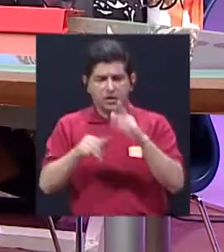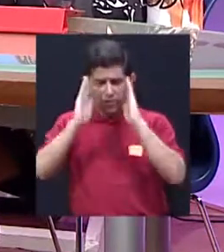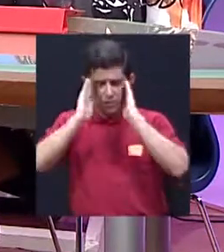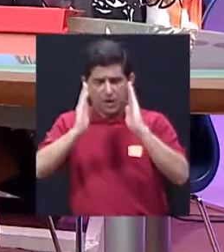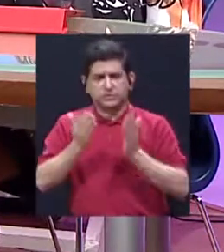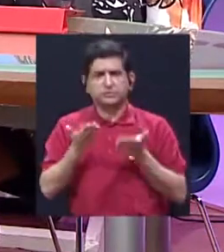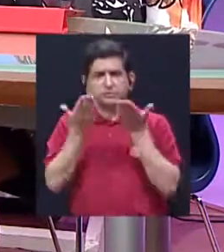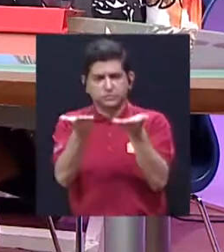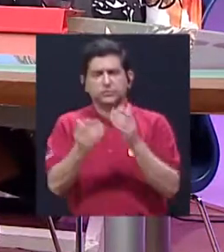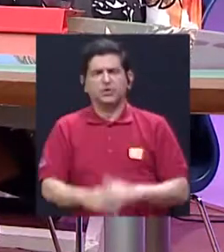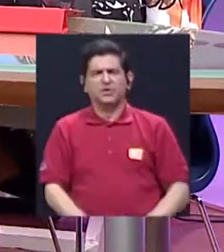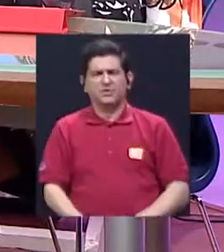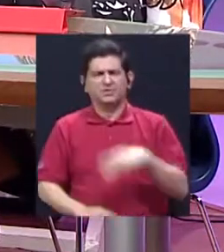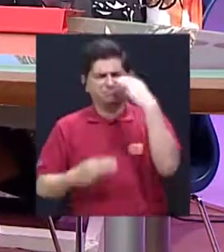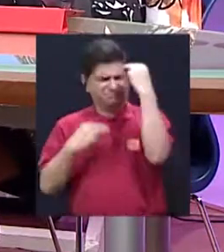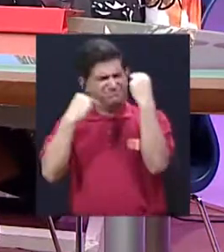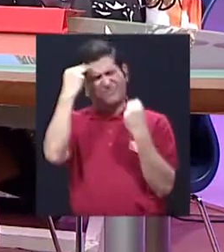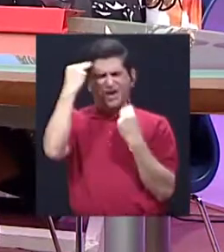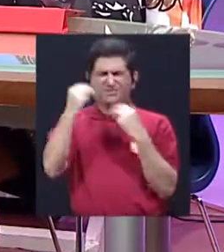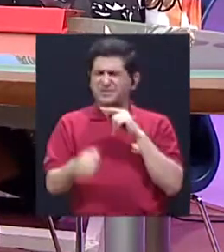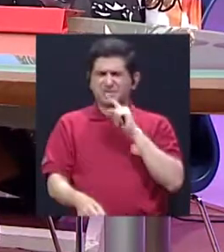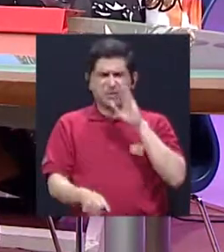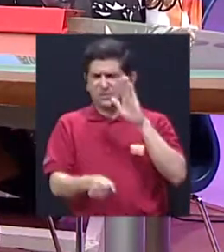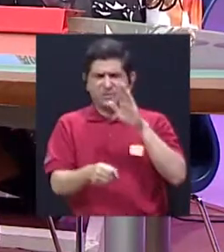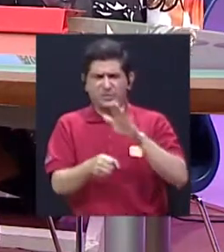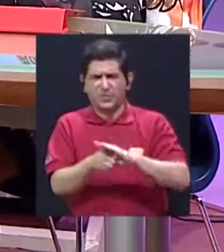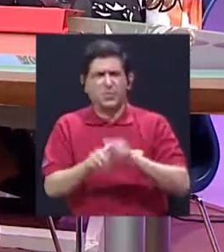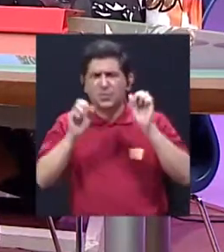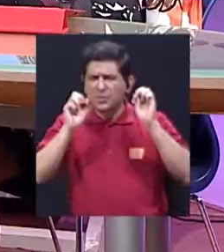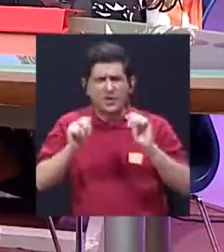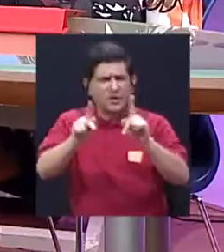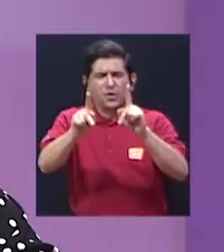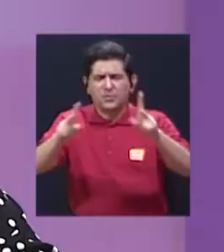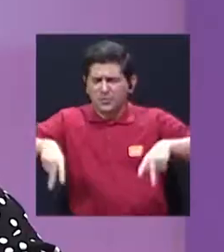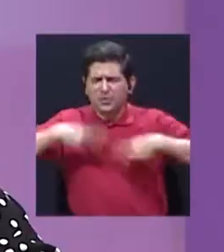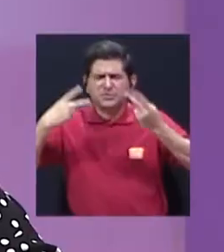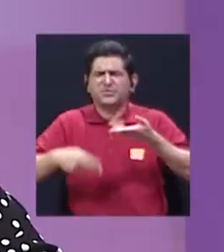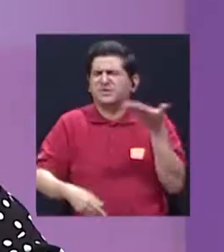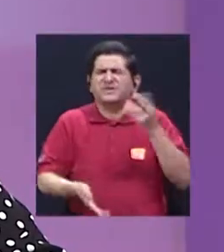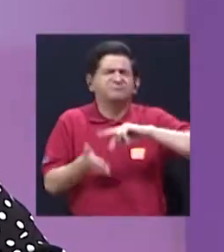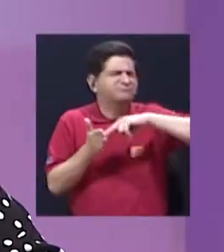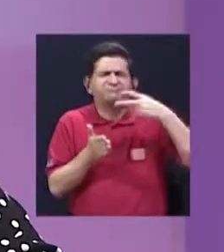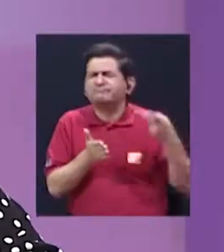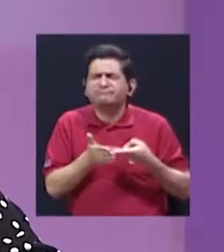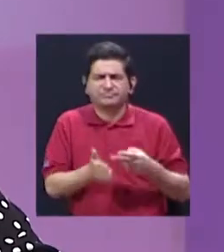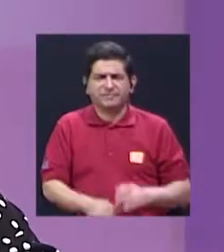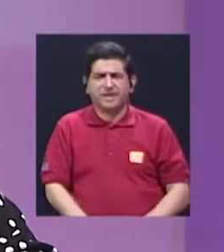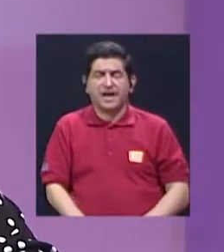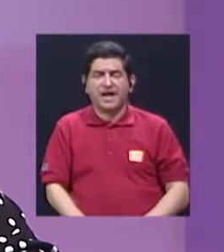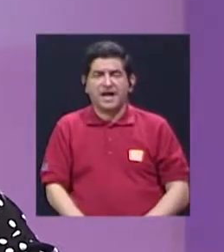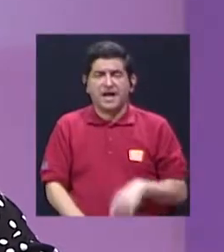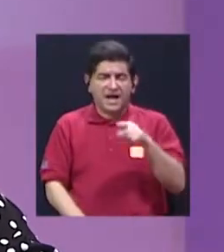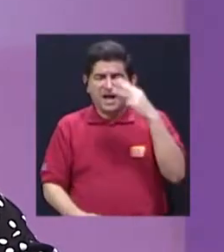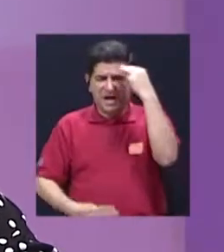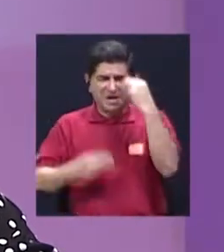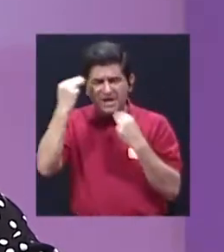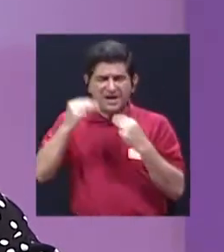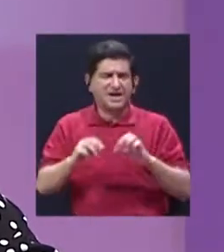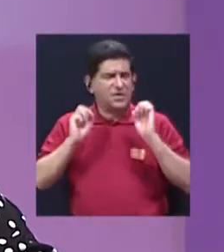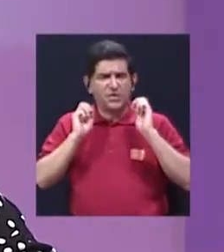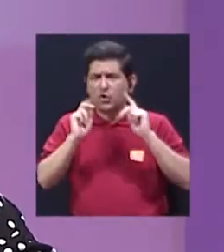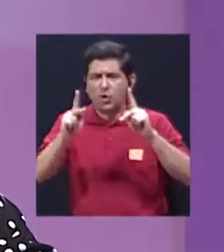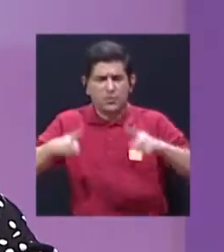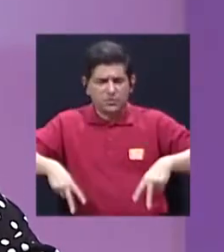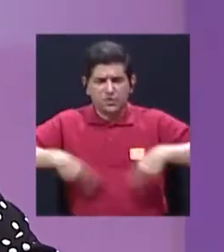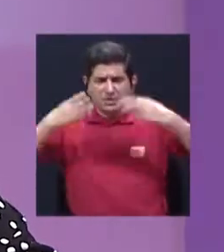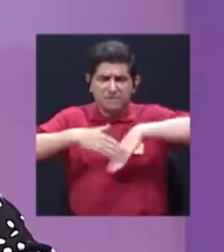atendiendo. ¿Qué son malformaciones incompatibles con la vida? Bueno, malformaciones incompatibles con la vida